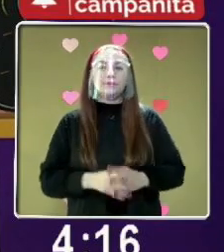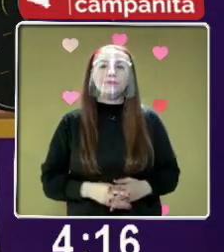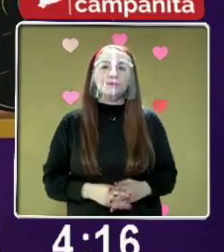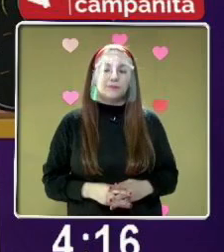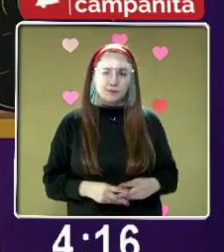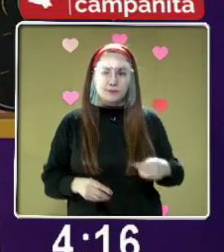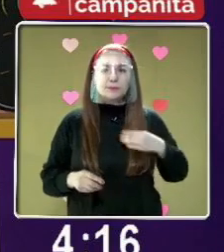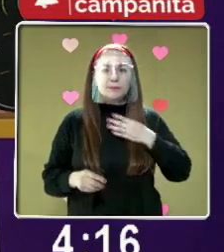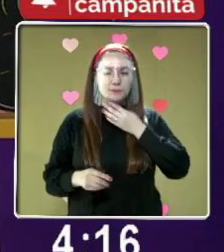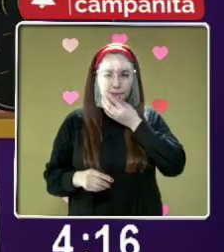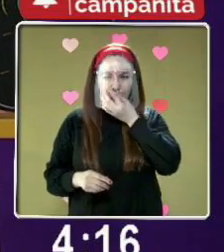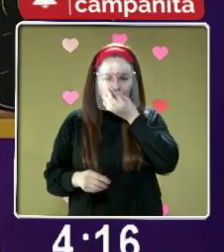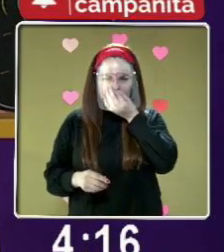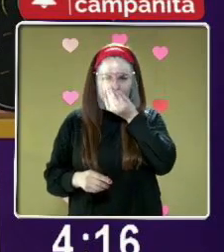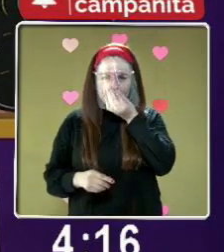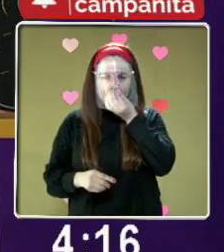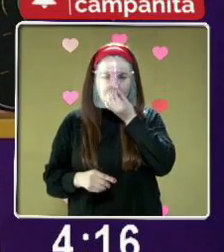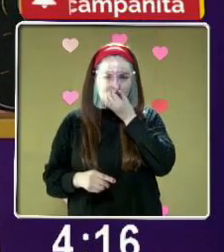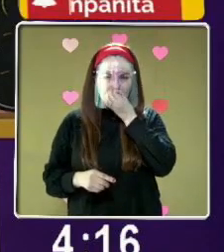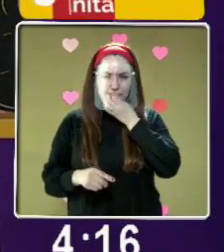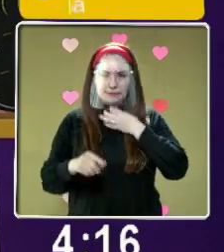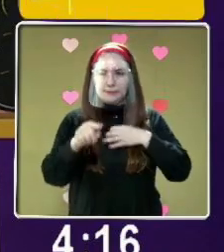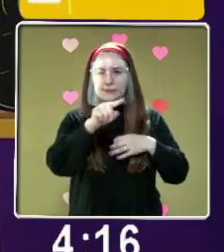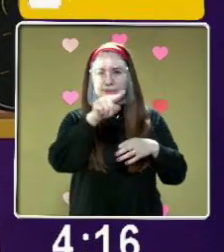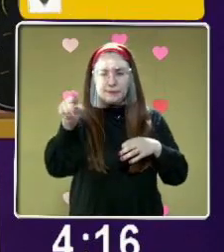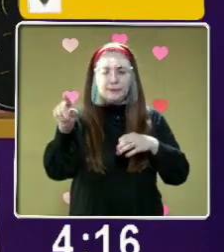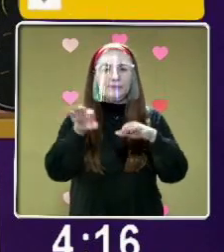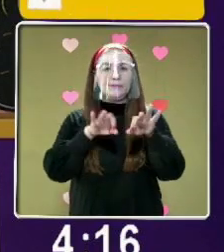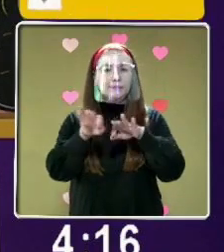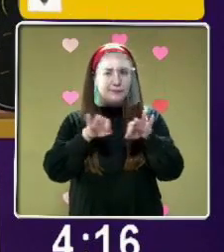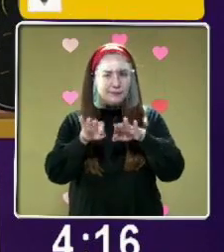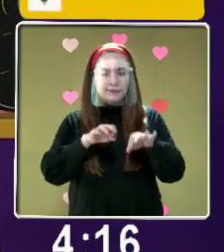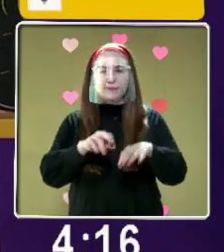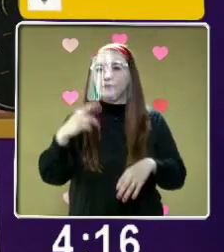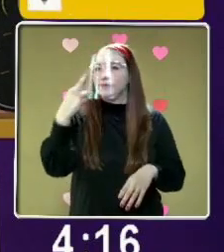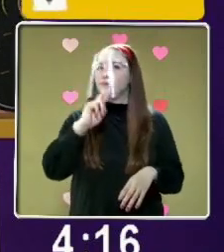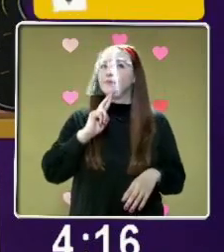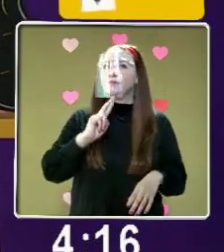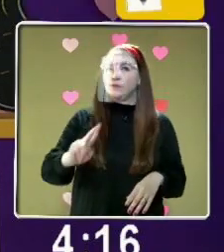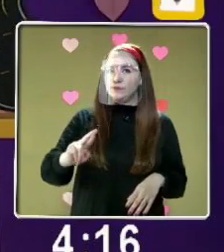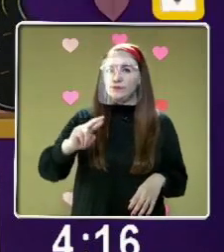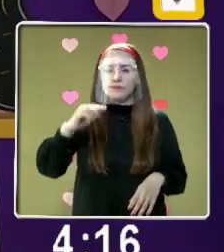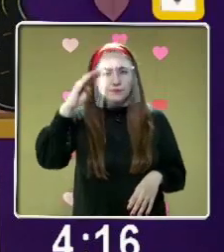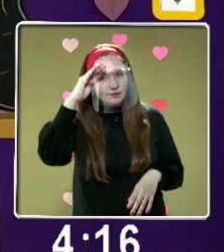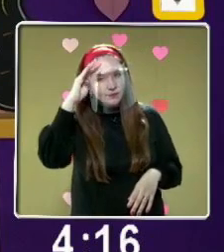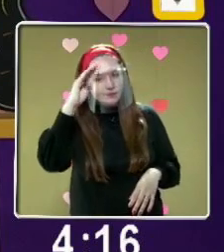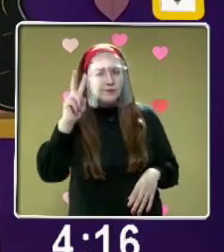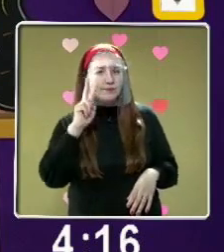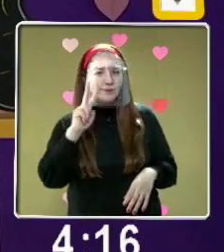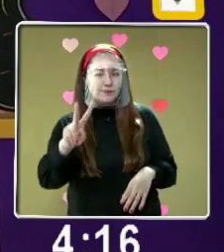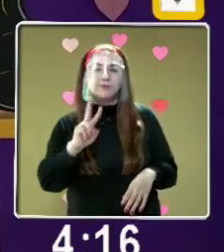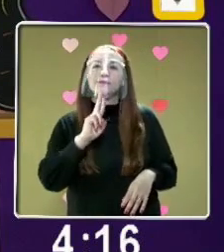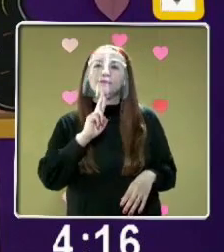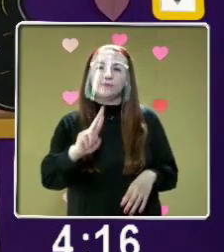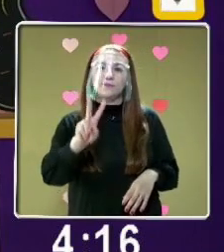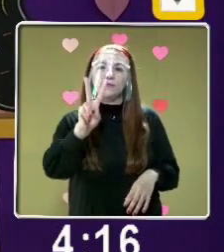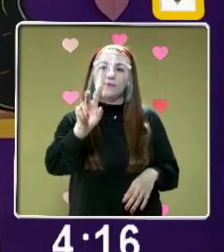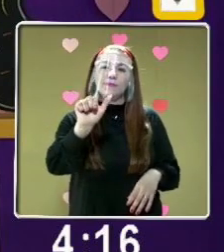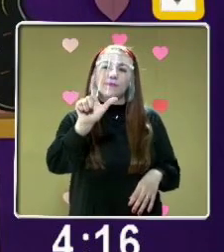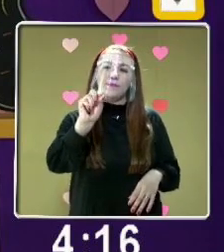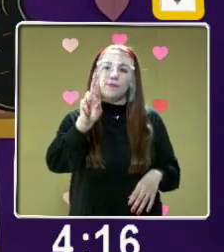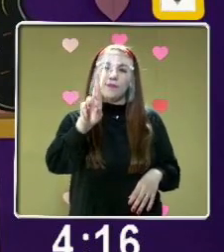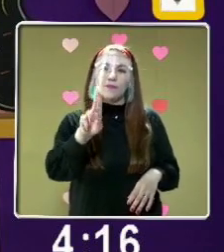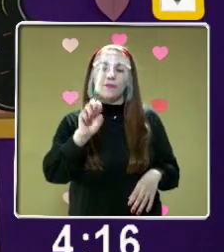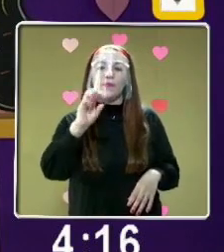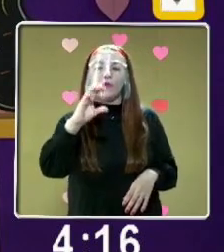estuviste trabajando y checando que, ¿cuál será la respuesta es valor constante. Pero este tema lo vamos a estar